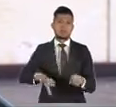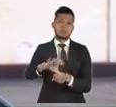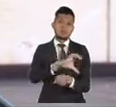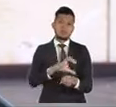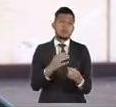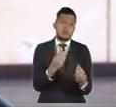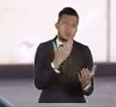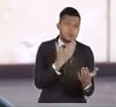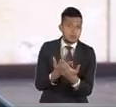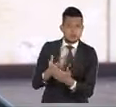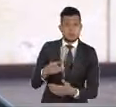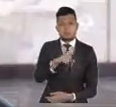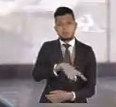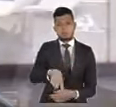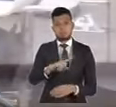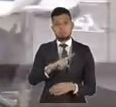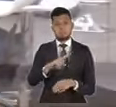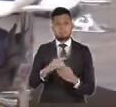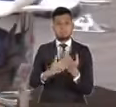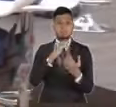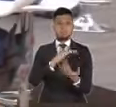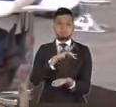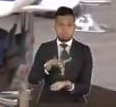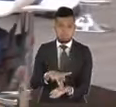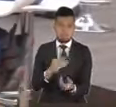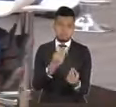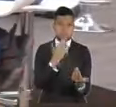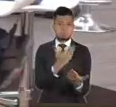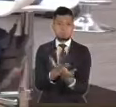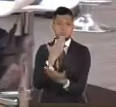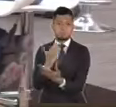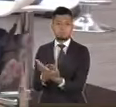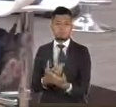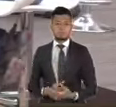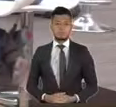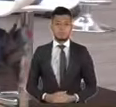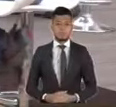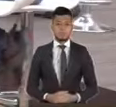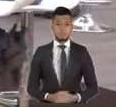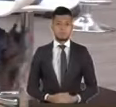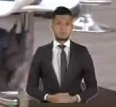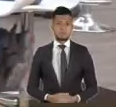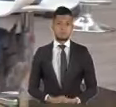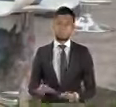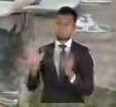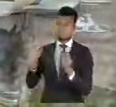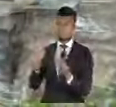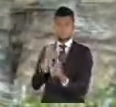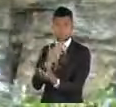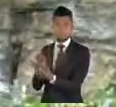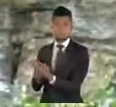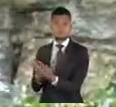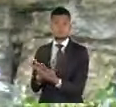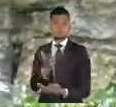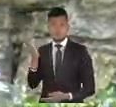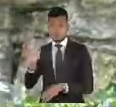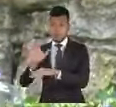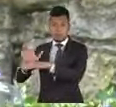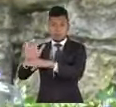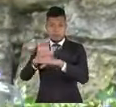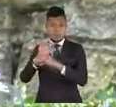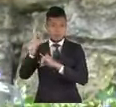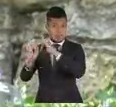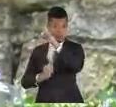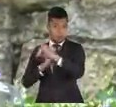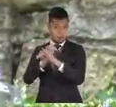Muchas gracias por la invitación. Muchas gracias. Muchísimas gracias, y no solamente, por supuesto, las entidades de